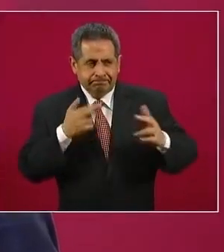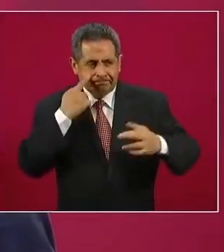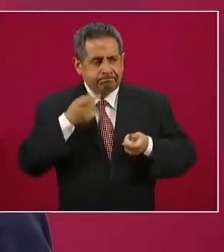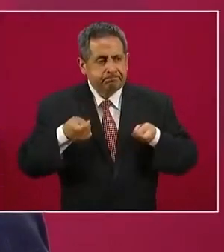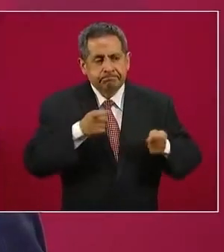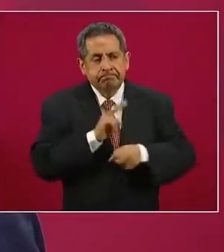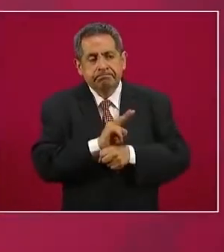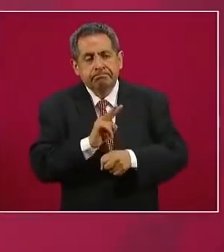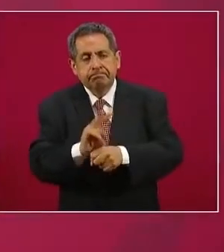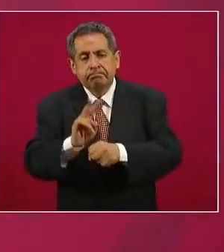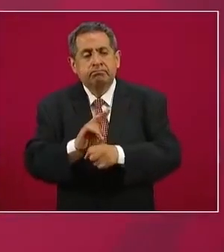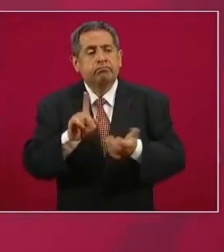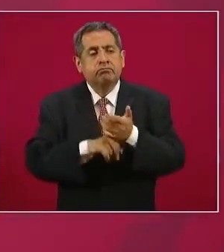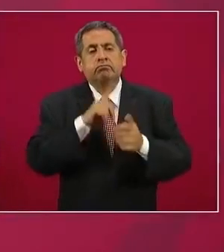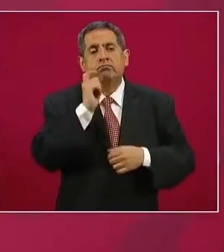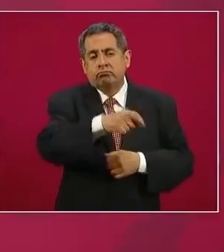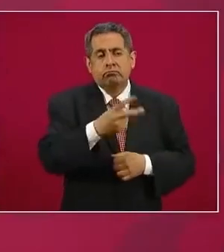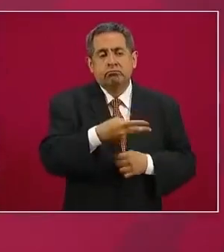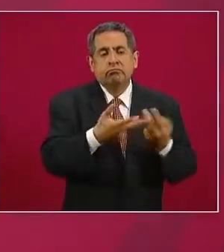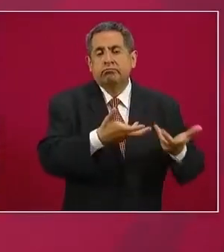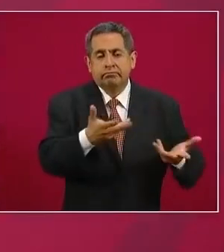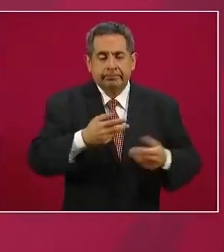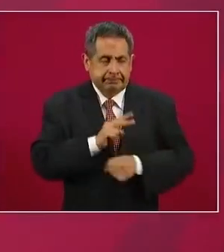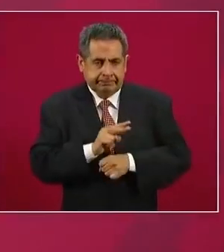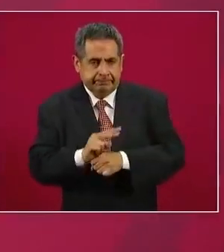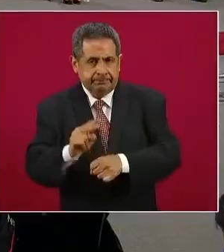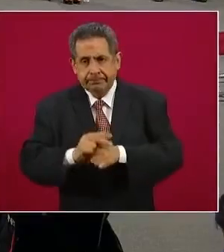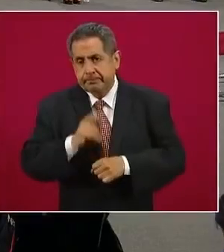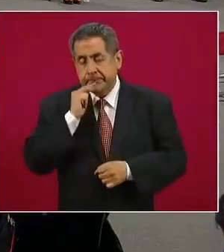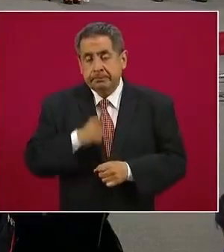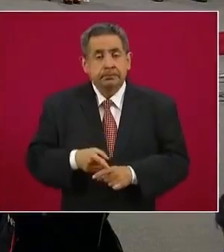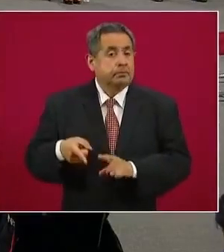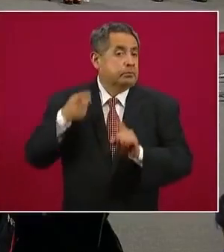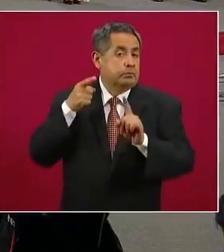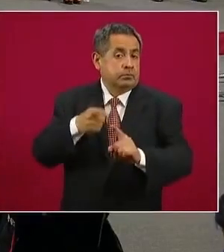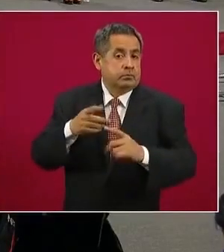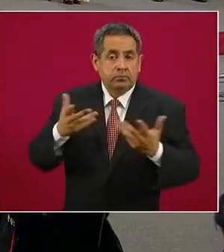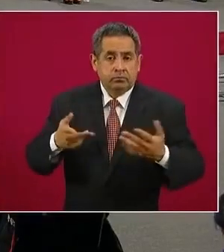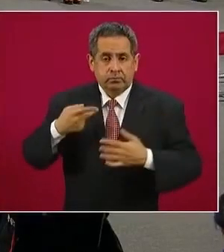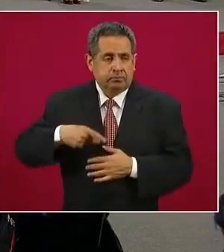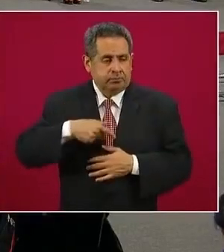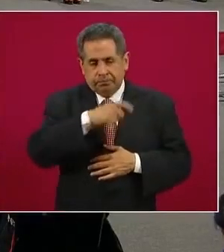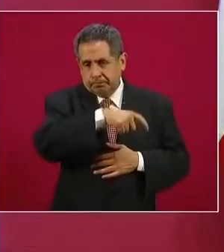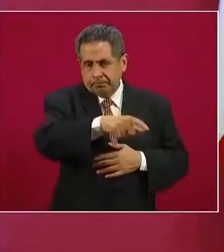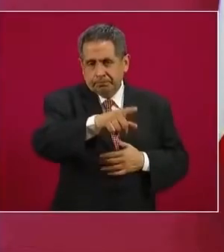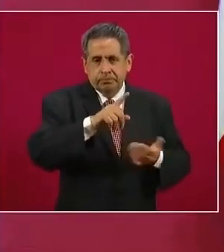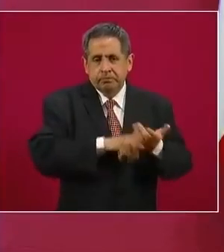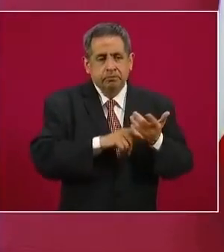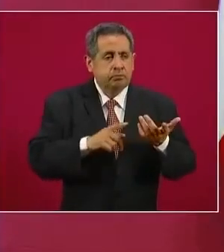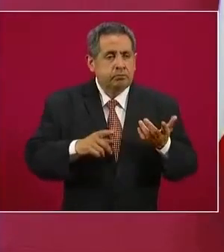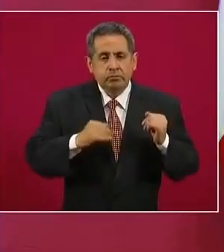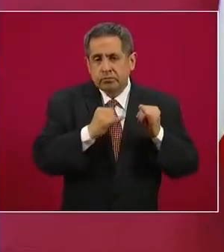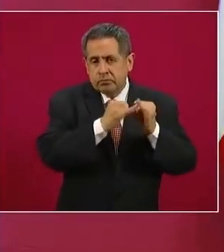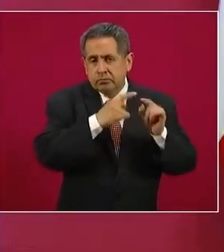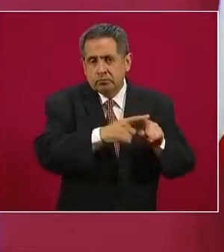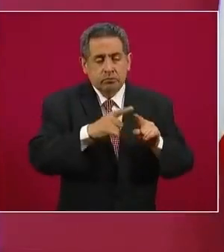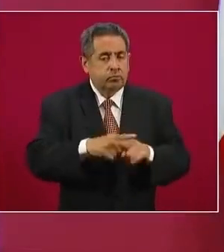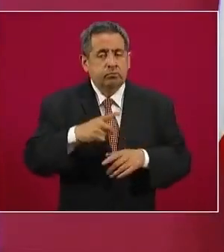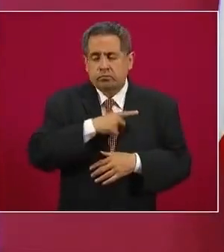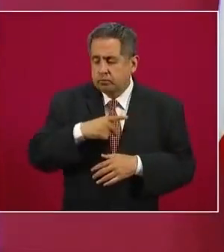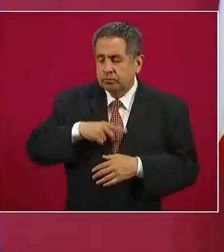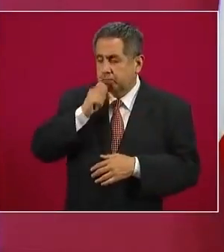este modelo de riesgo y se está queriendo comprobar que efectivamente se trata de dinero vinculado con la delincuencia organizada